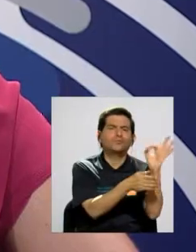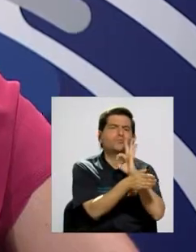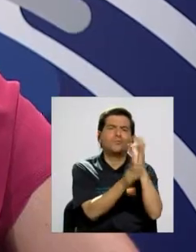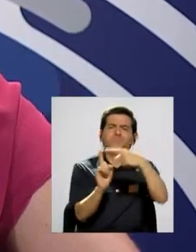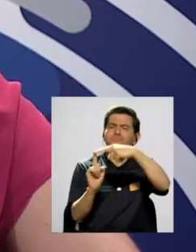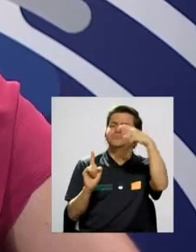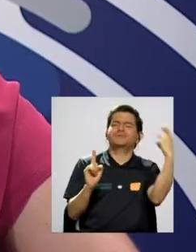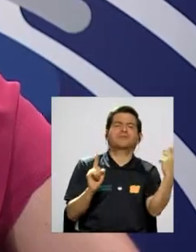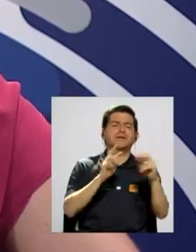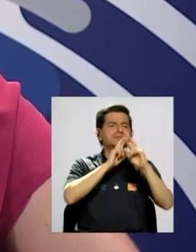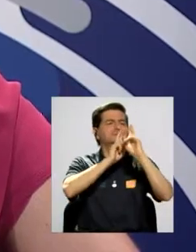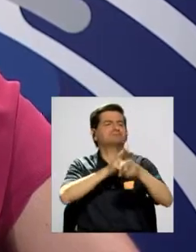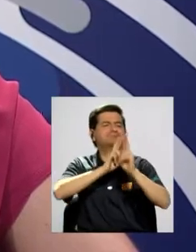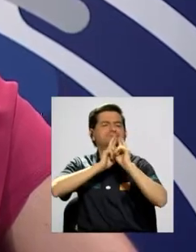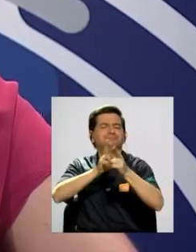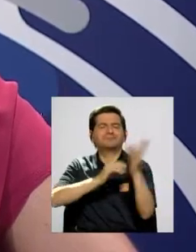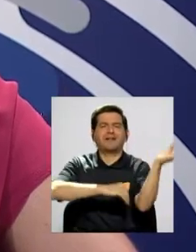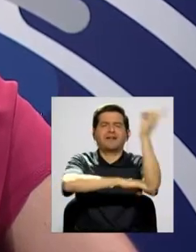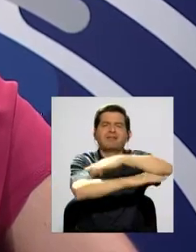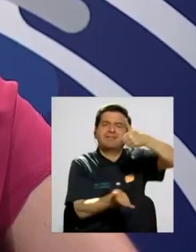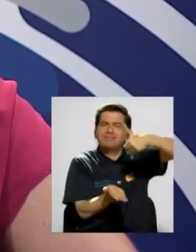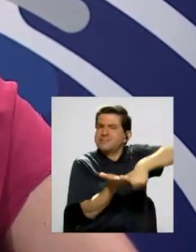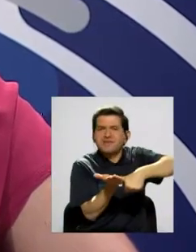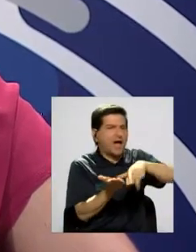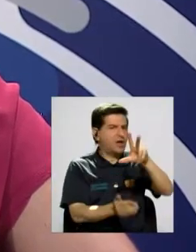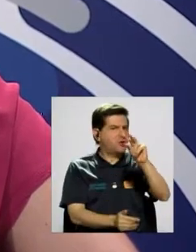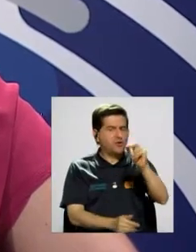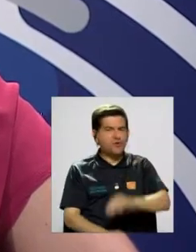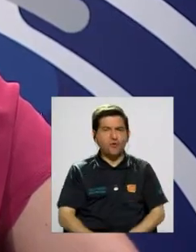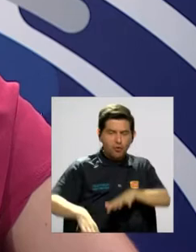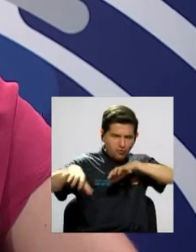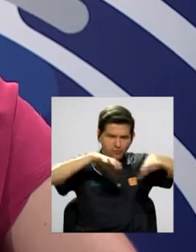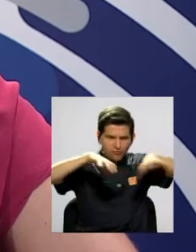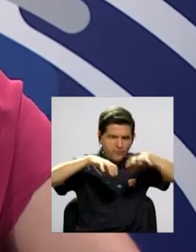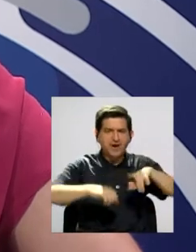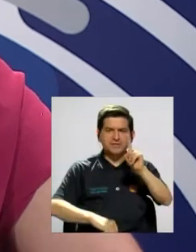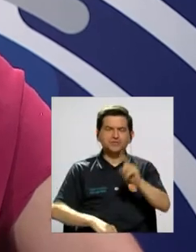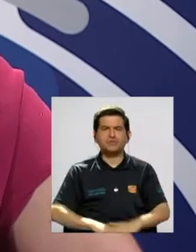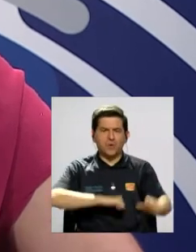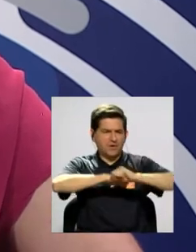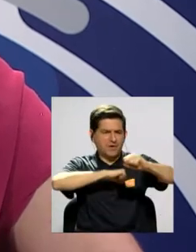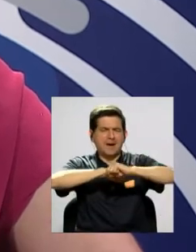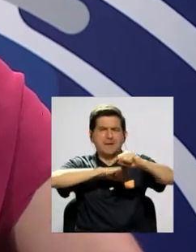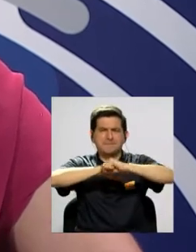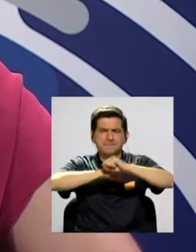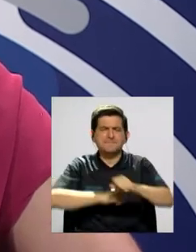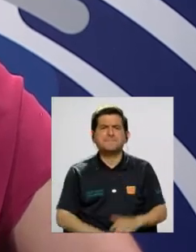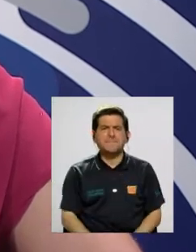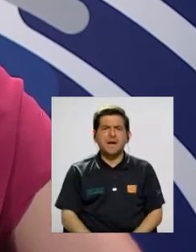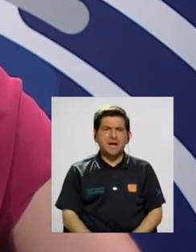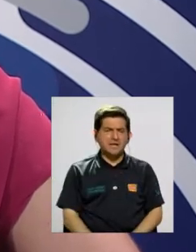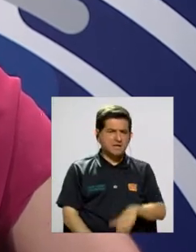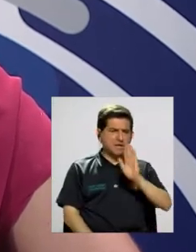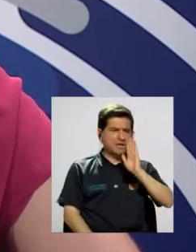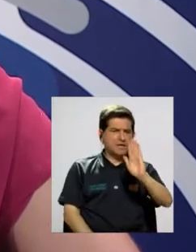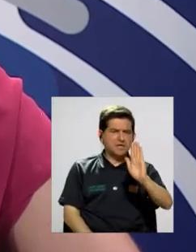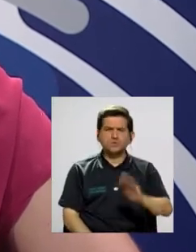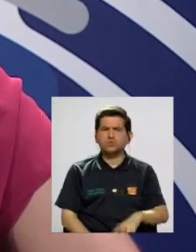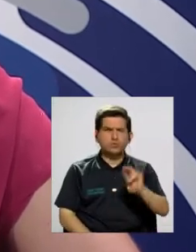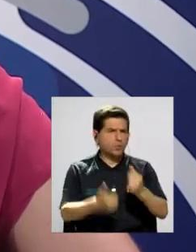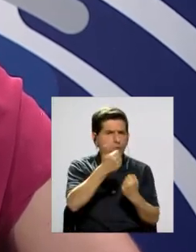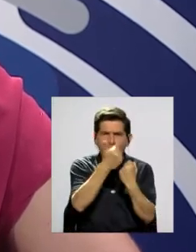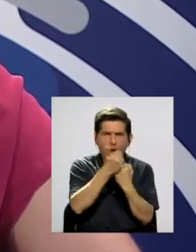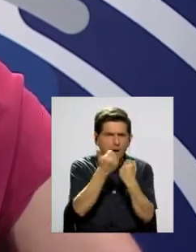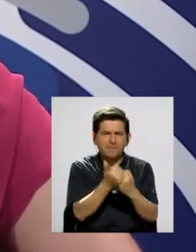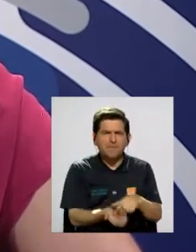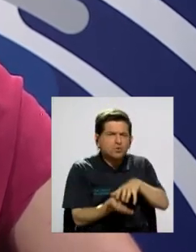partir de los resultados del día de las elecciones, sino cómo reacciona ante una campaña que ha cuestionado su imparcialidad, que